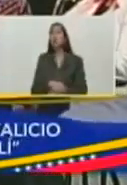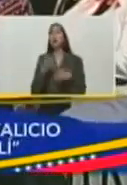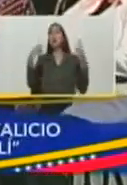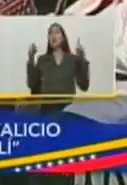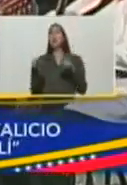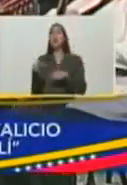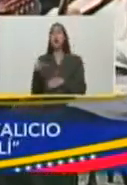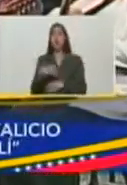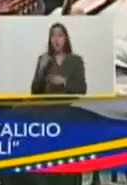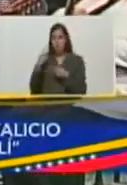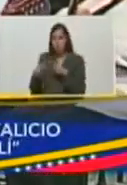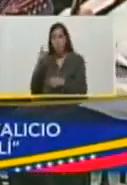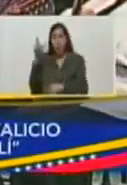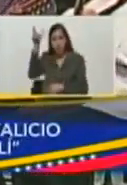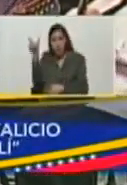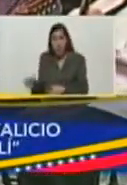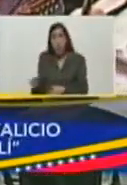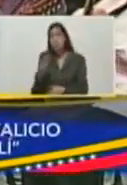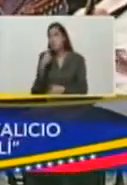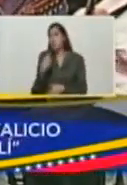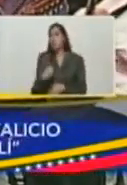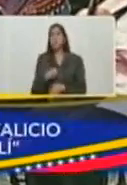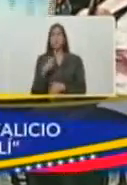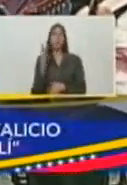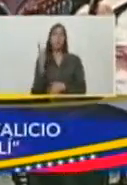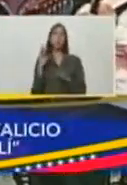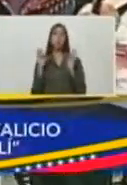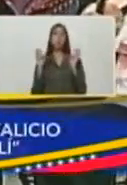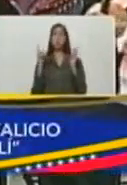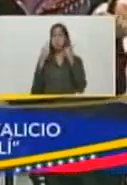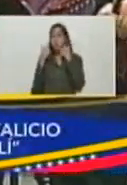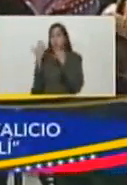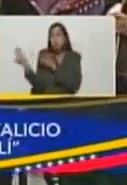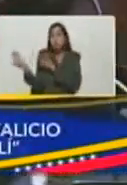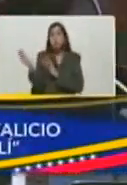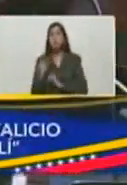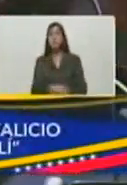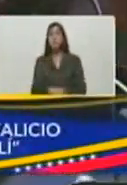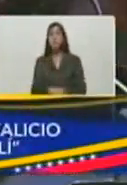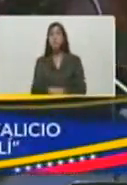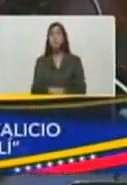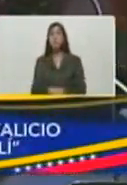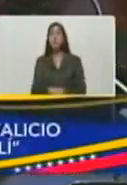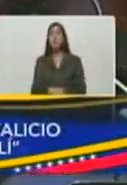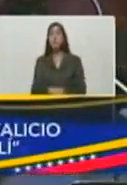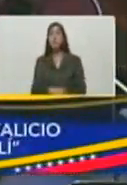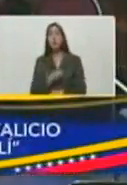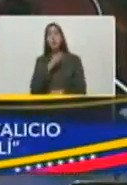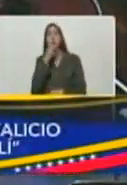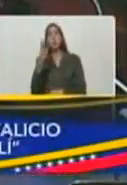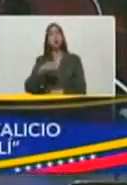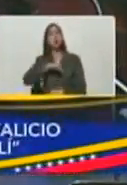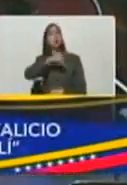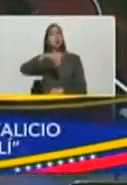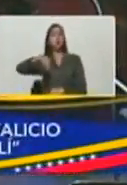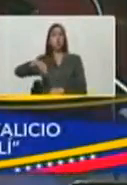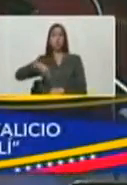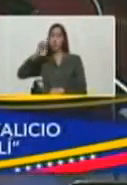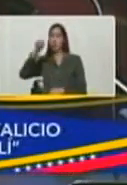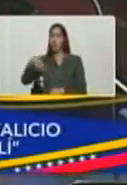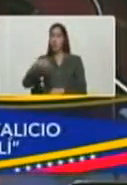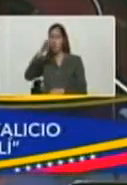años, pero no quiere decir cuántos. Adelante, Eduardo. Bueno, señor presidente, para nosotros es un gran